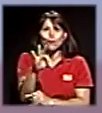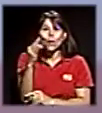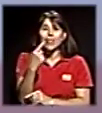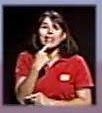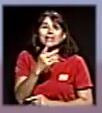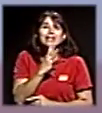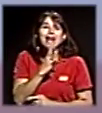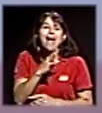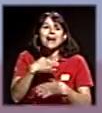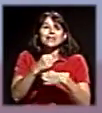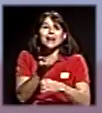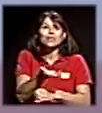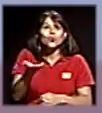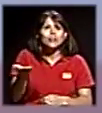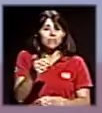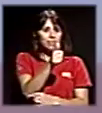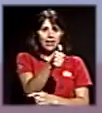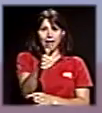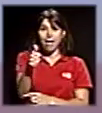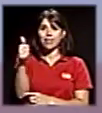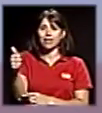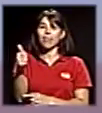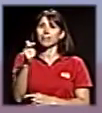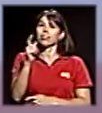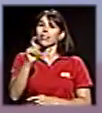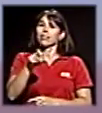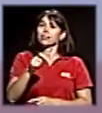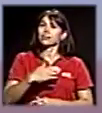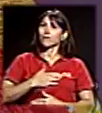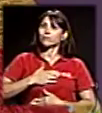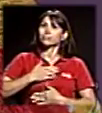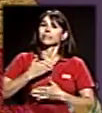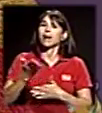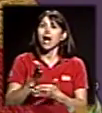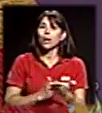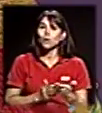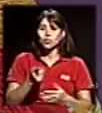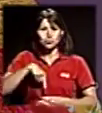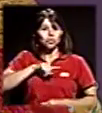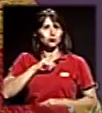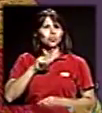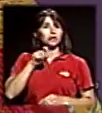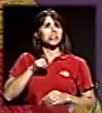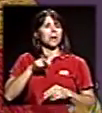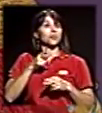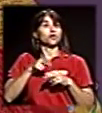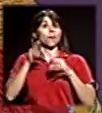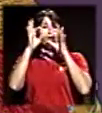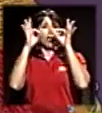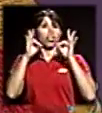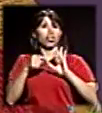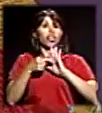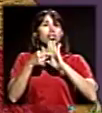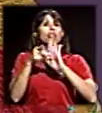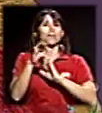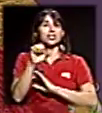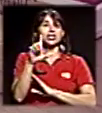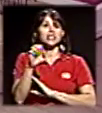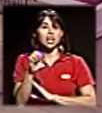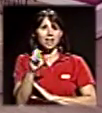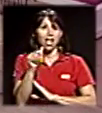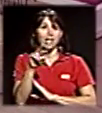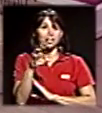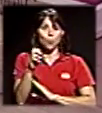aportar No necesitamos ser michelangelo no para realmente lanzarnos a esta voragine que